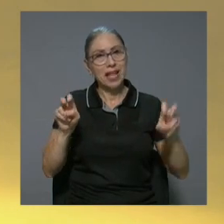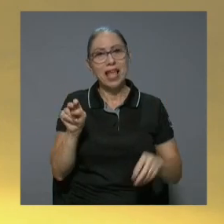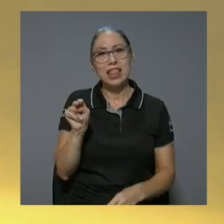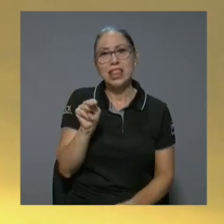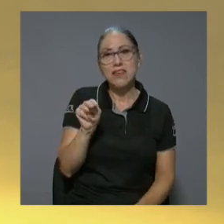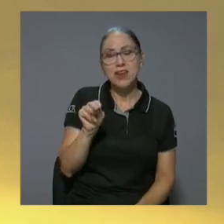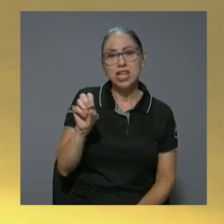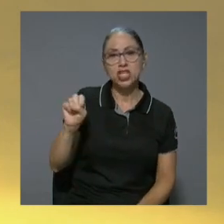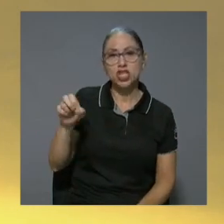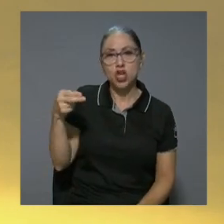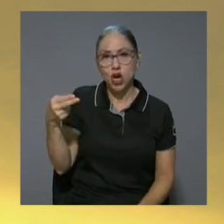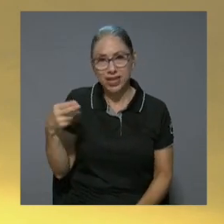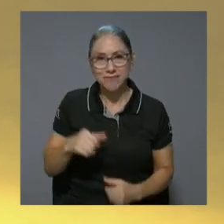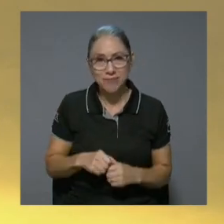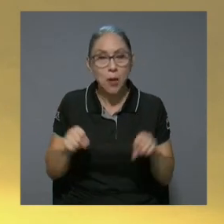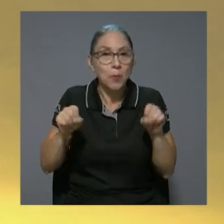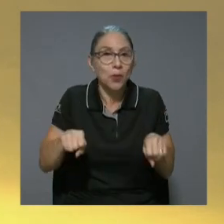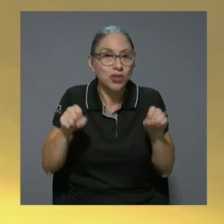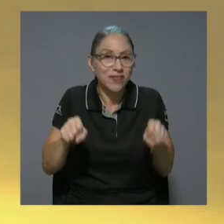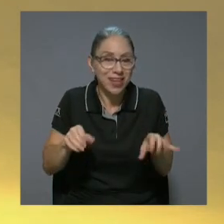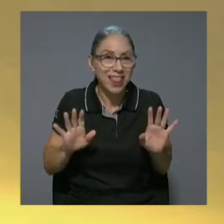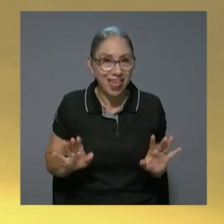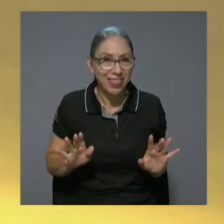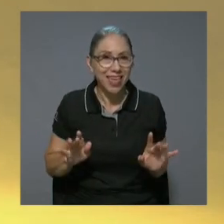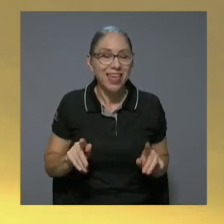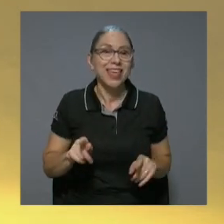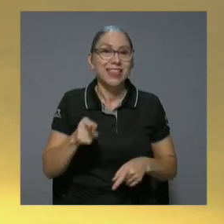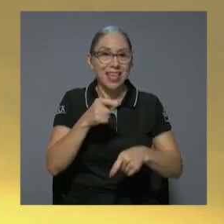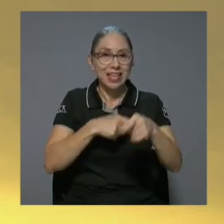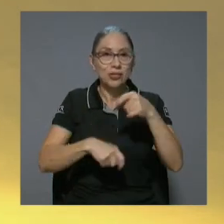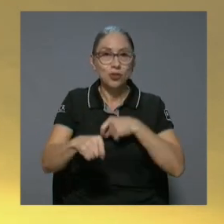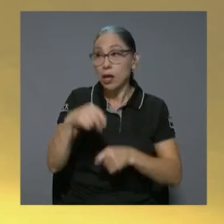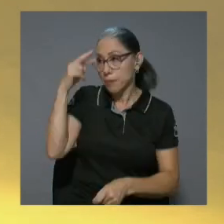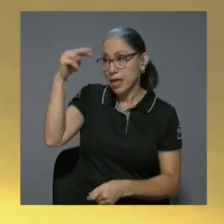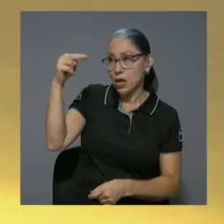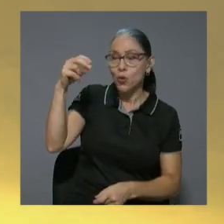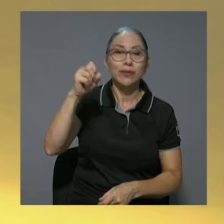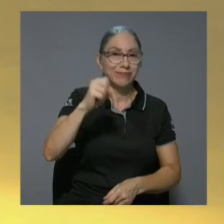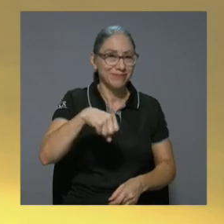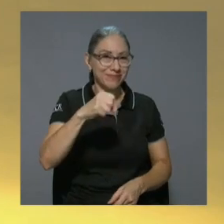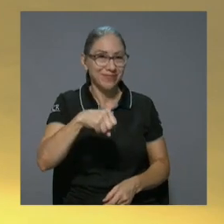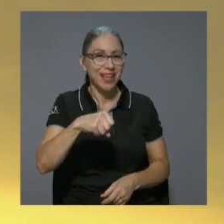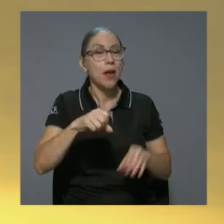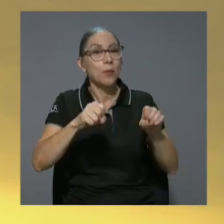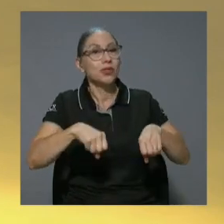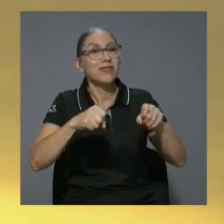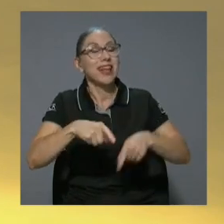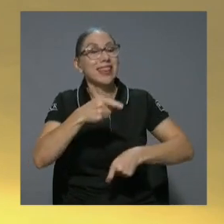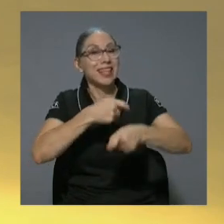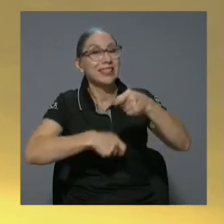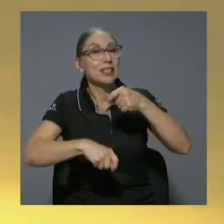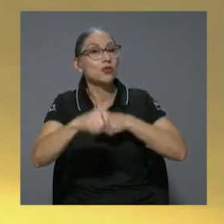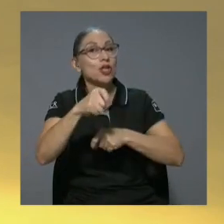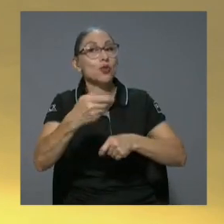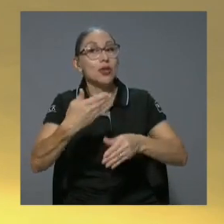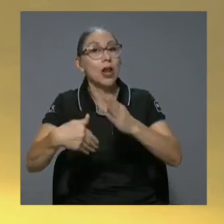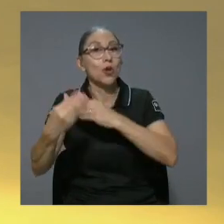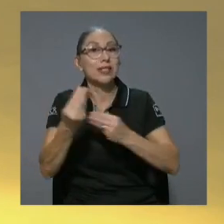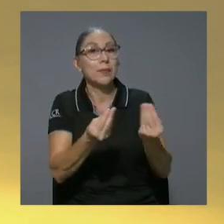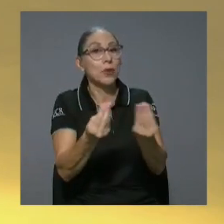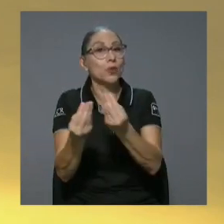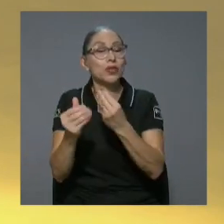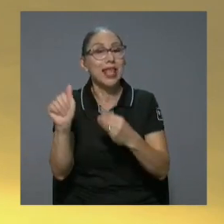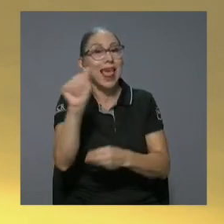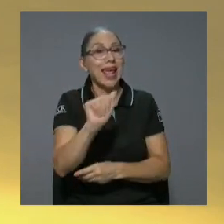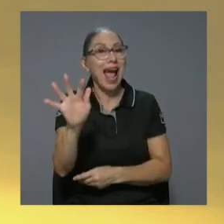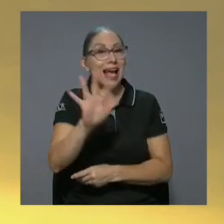la posibilidad de que México. se sustituya lo que se producía en Asia, en esos